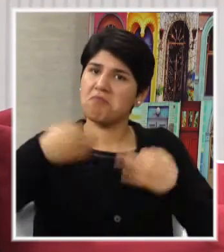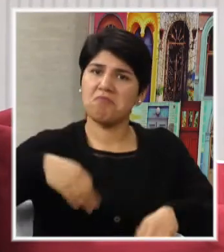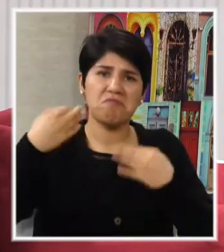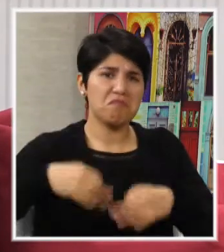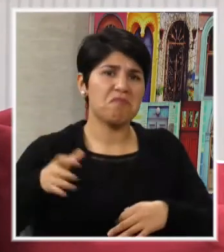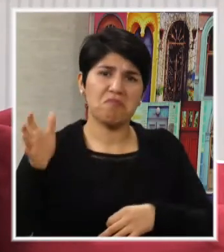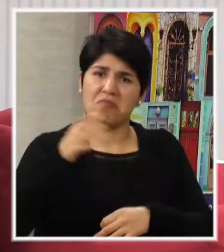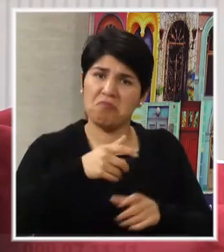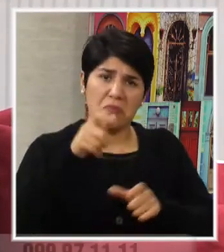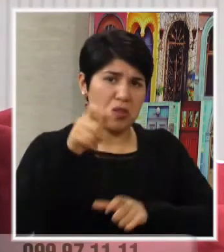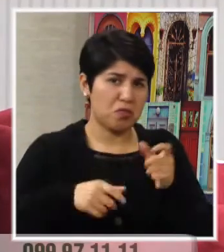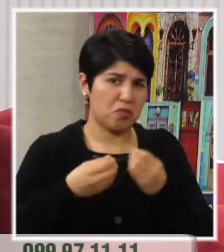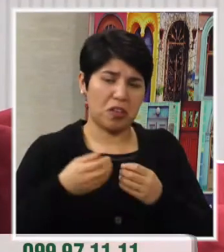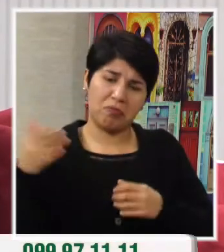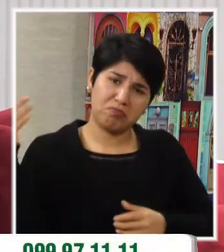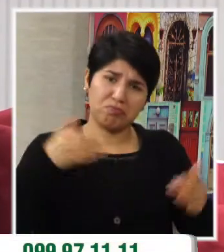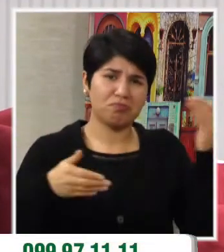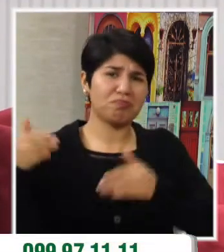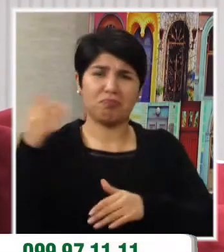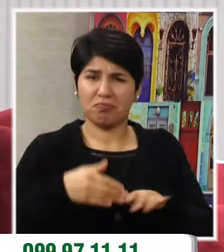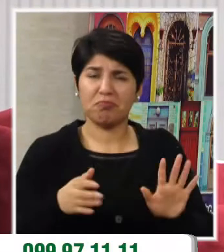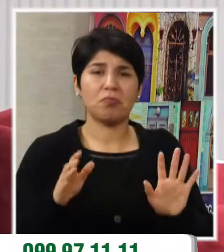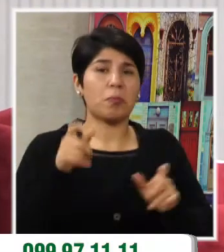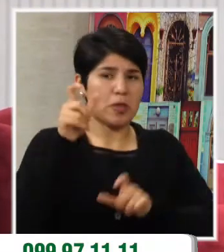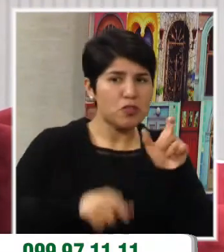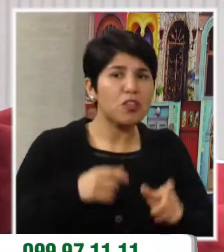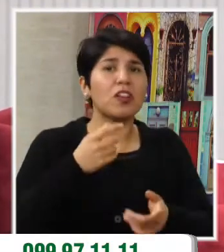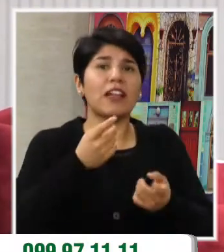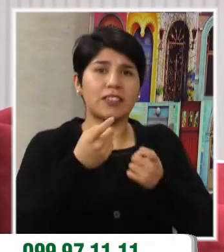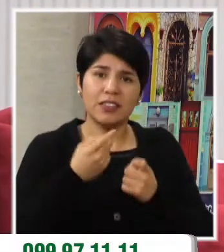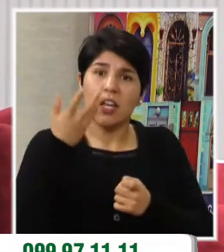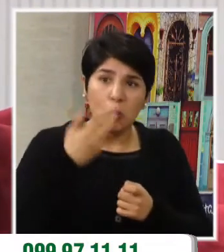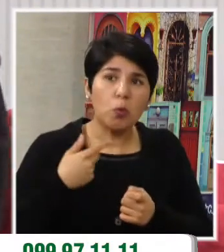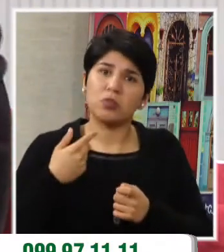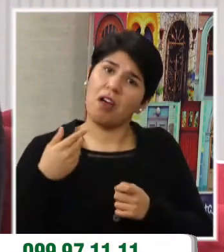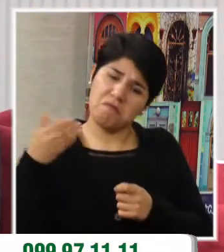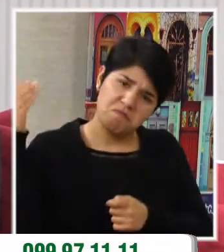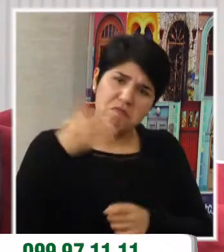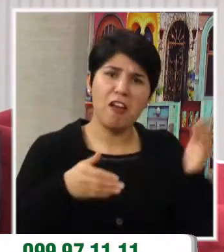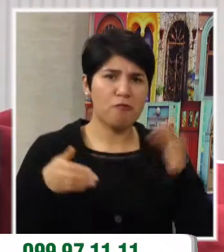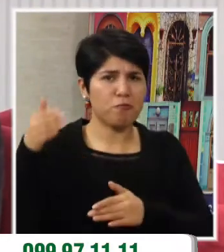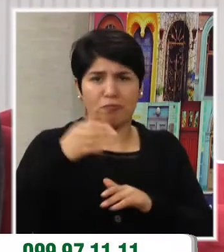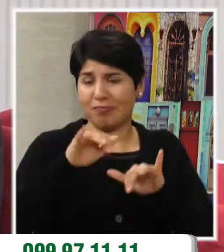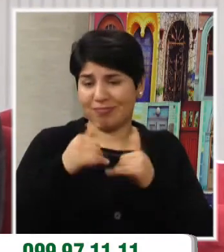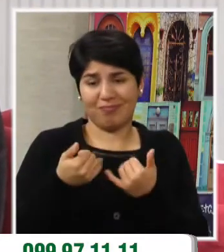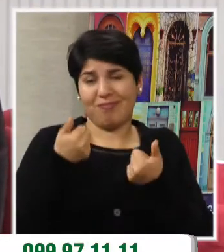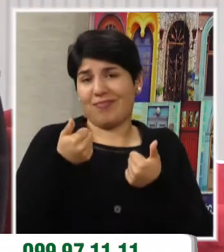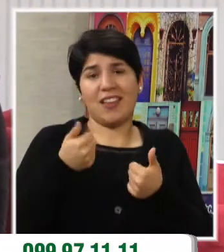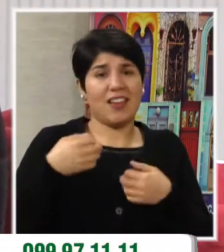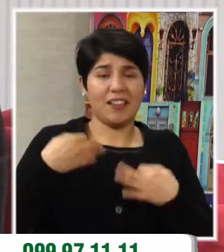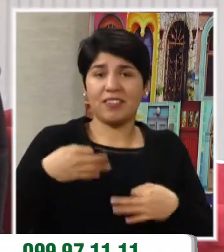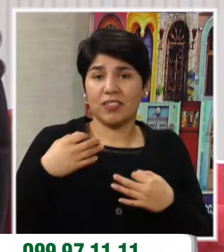toda la población que así éste lo requiriera lo necesitará le gustará bueno ya estamos